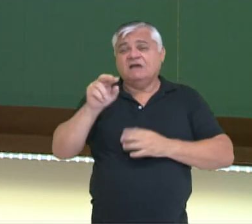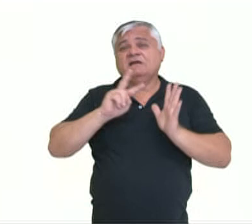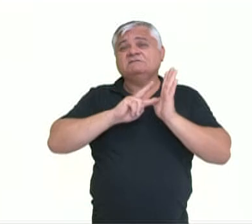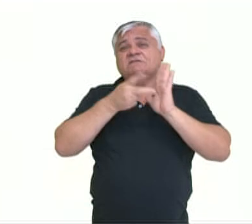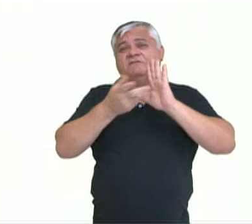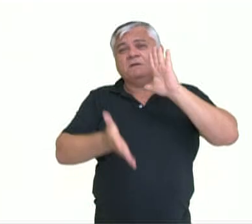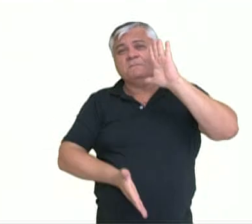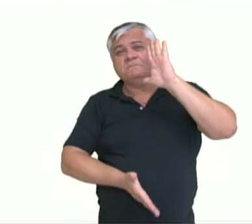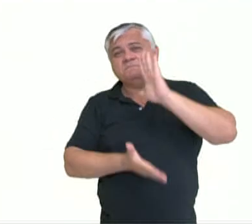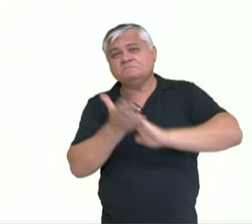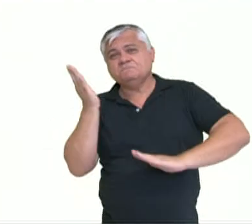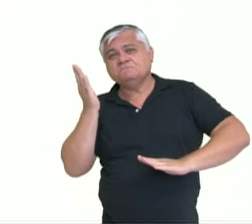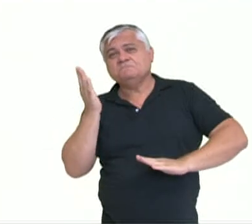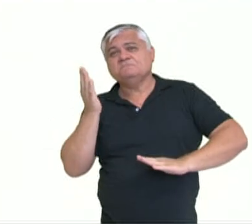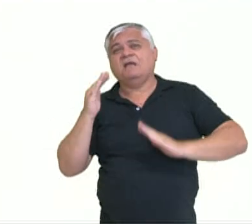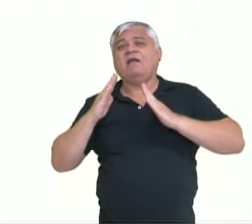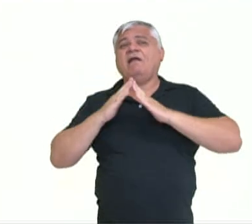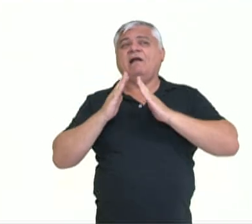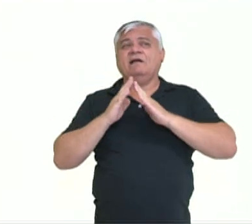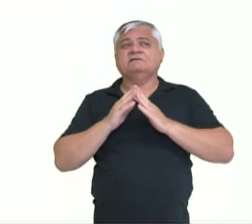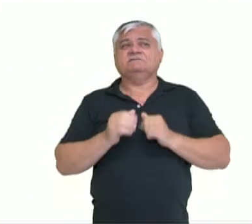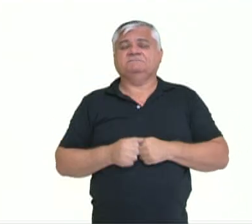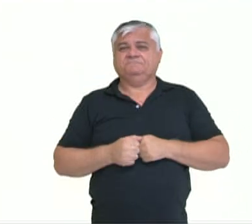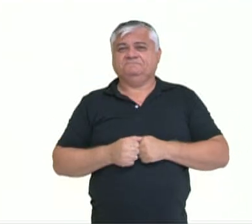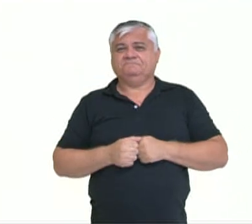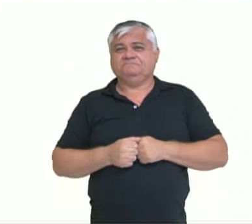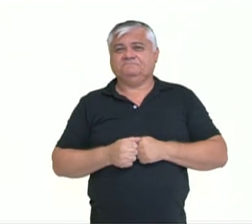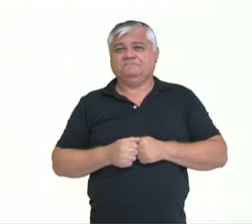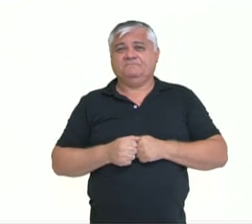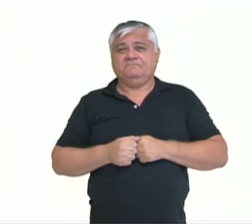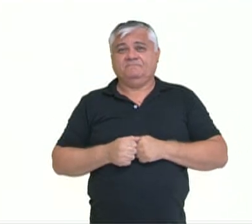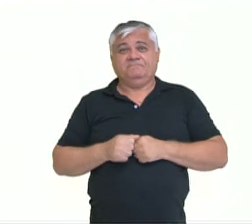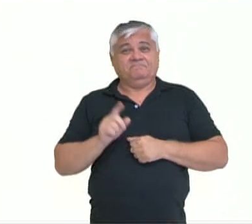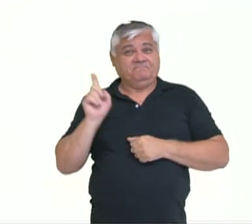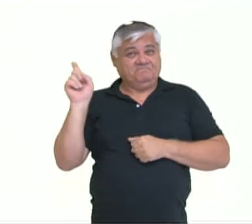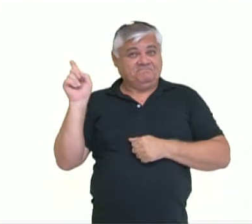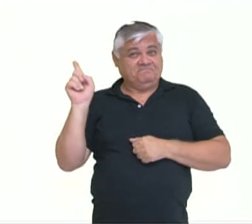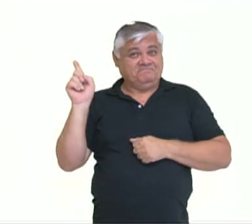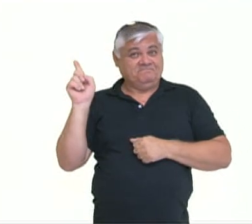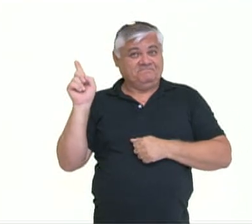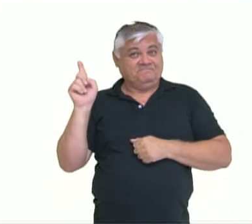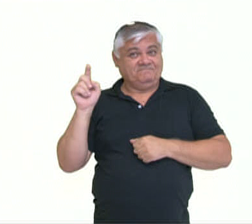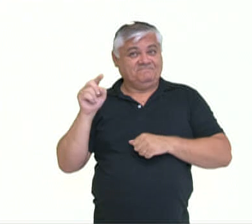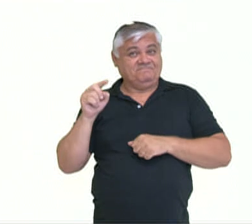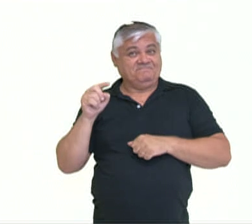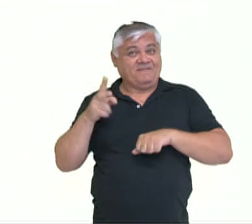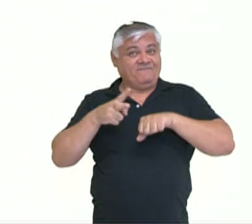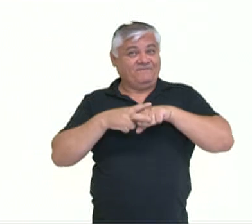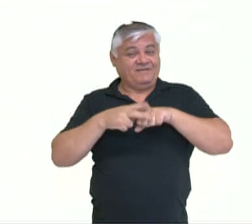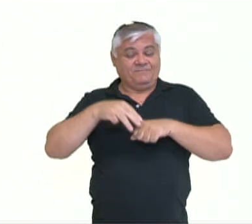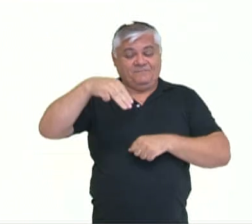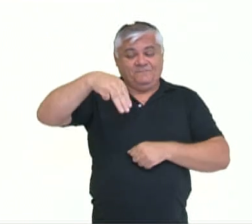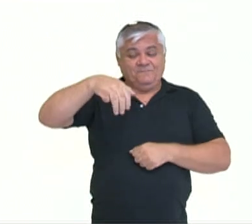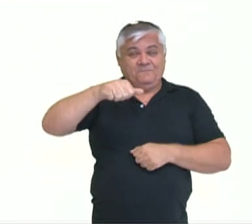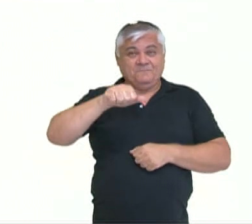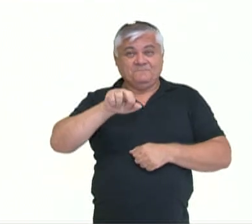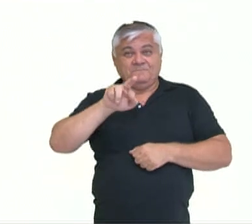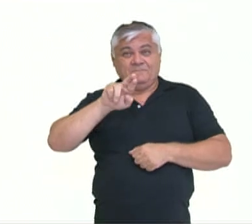verbo marcharse es lo mismo que irse ou volver,